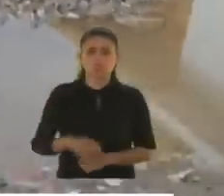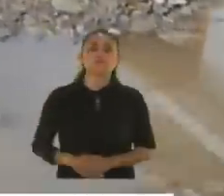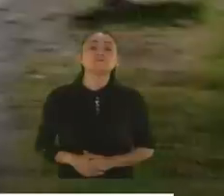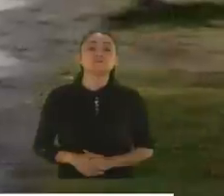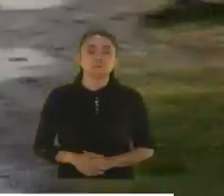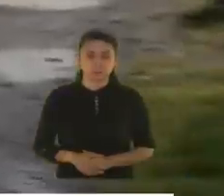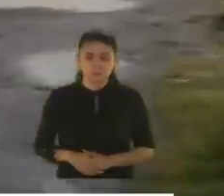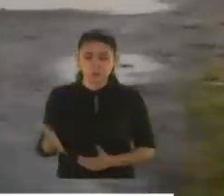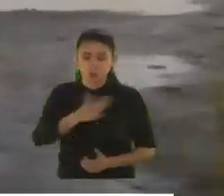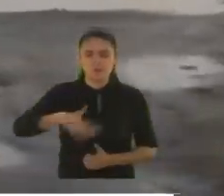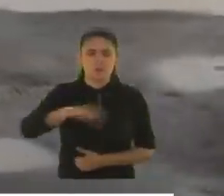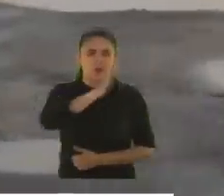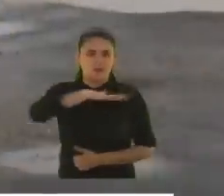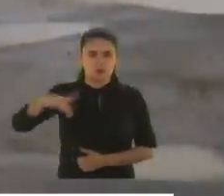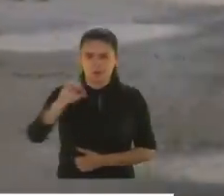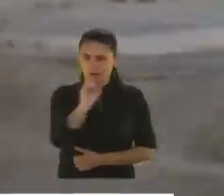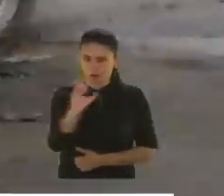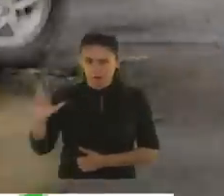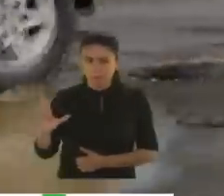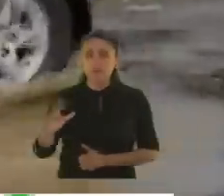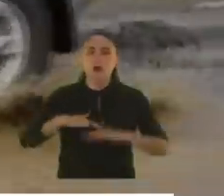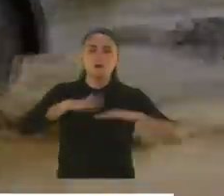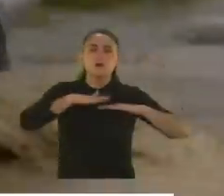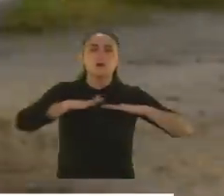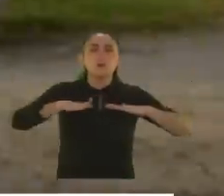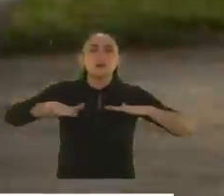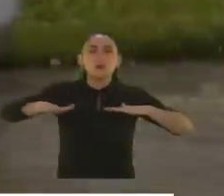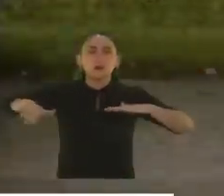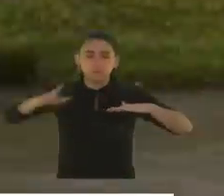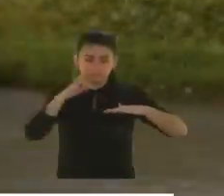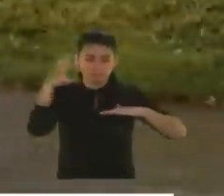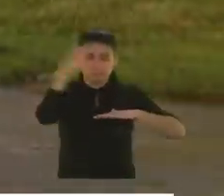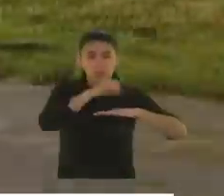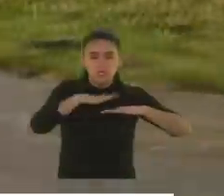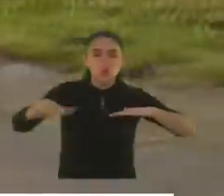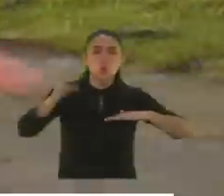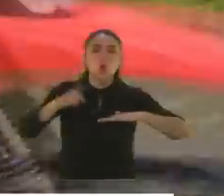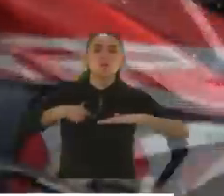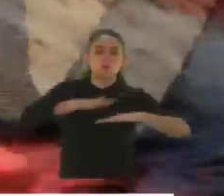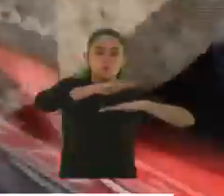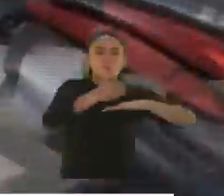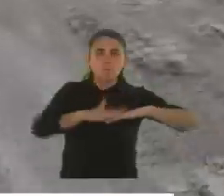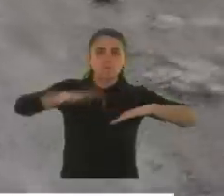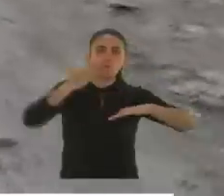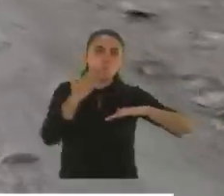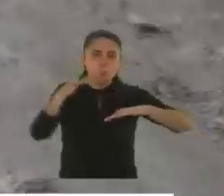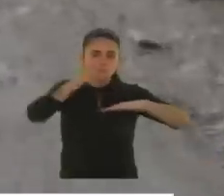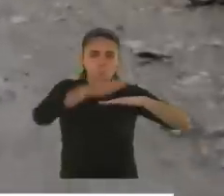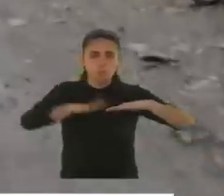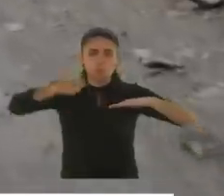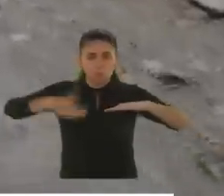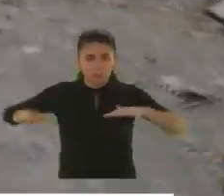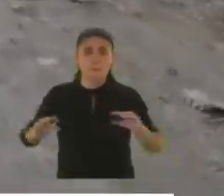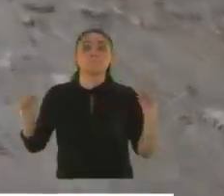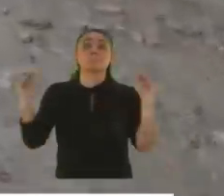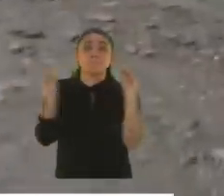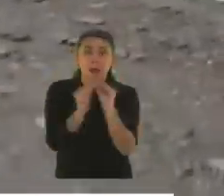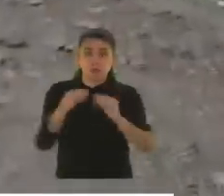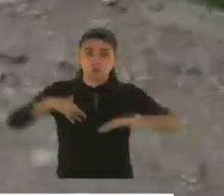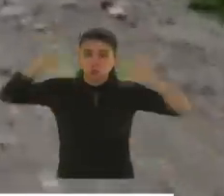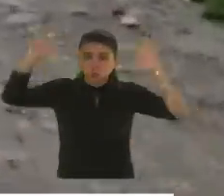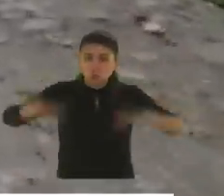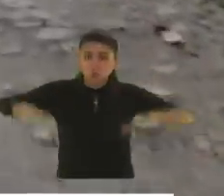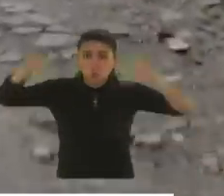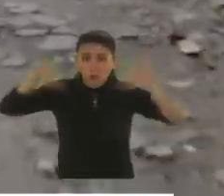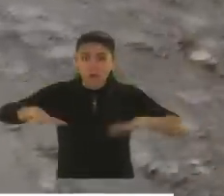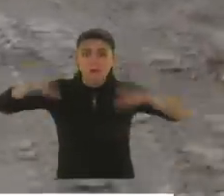Antioquia. El deterioro es evidente, no solo está llena de huecos y baches, sino que además con las constantes